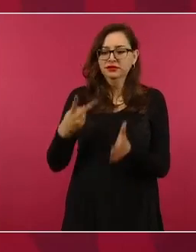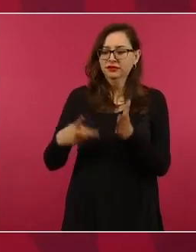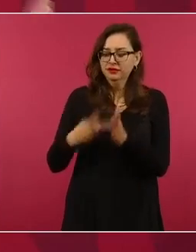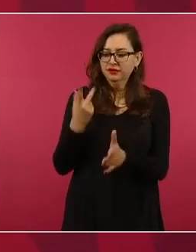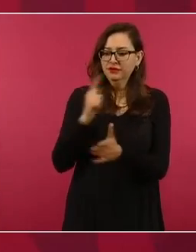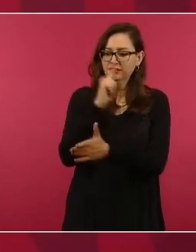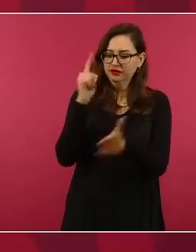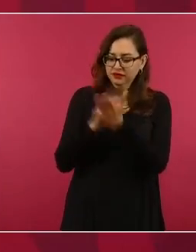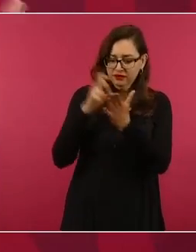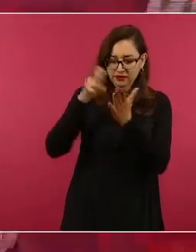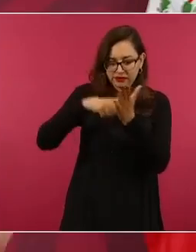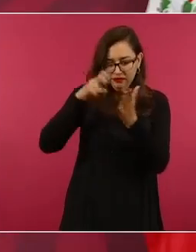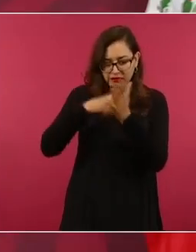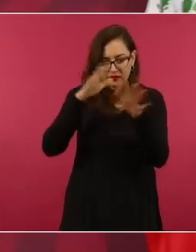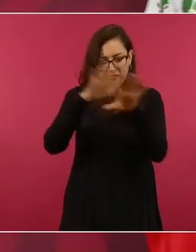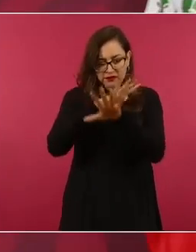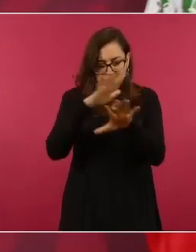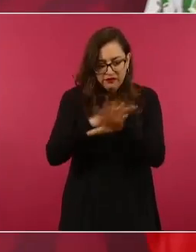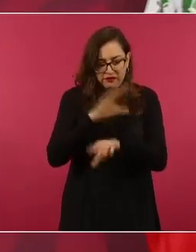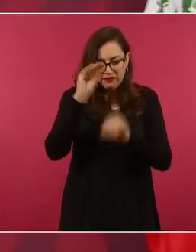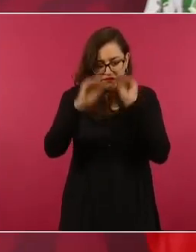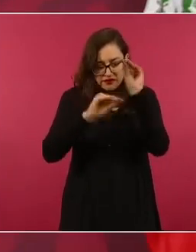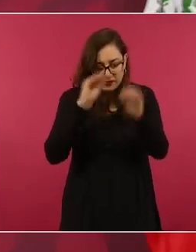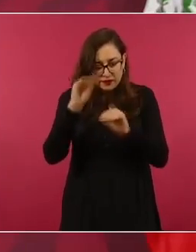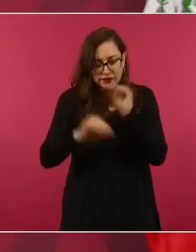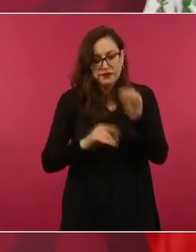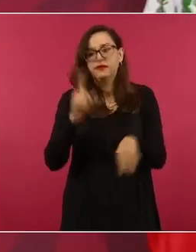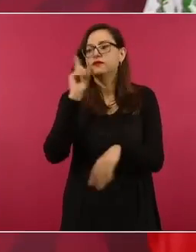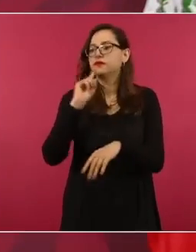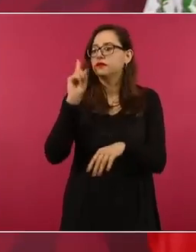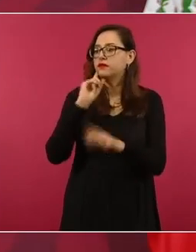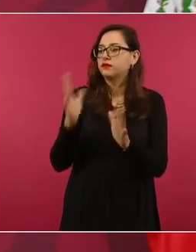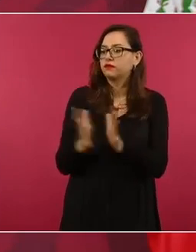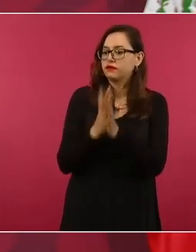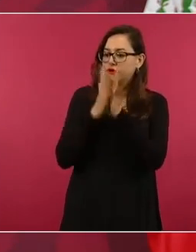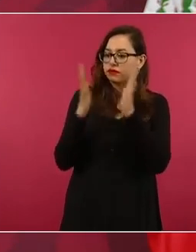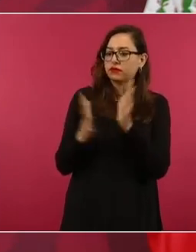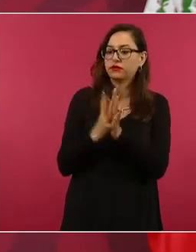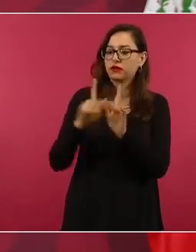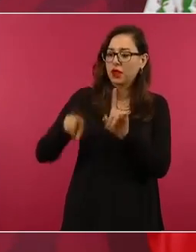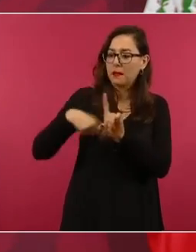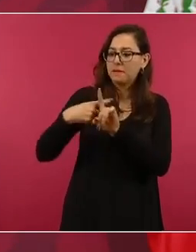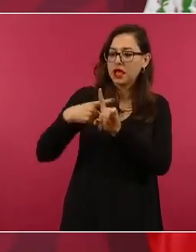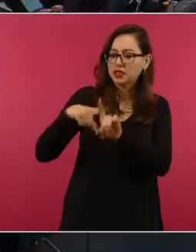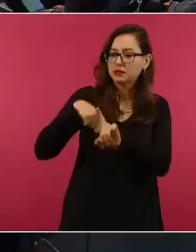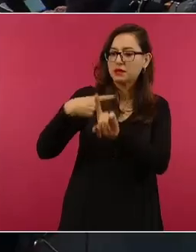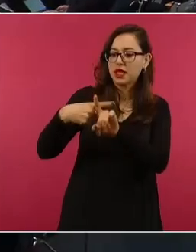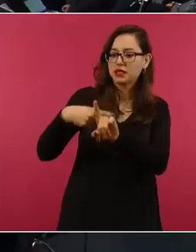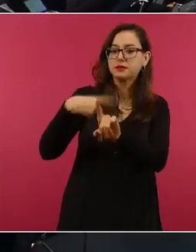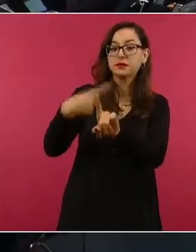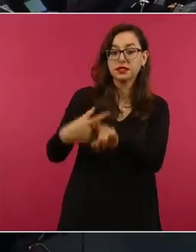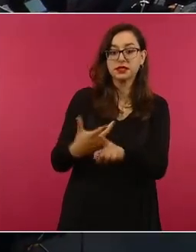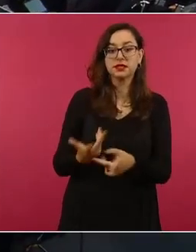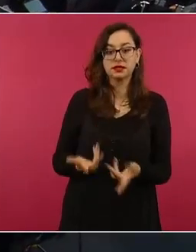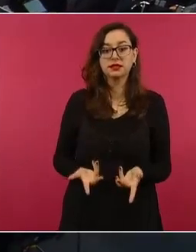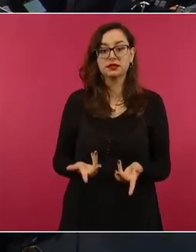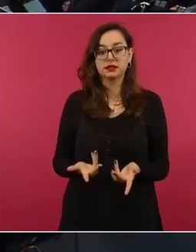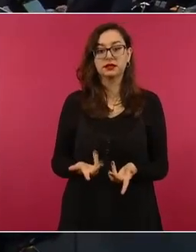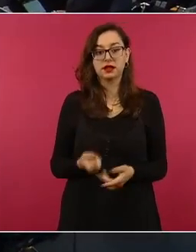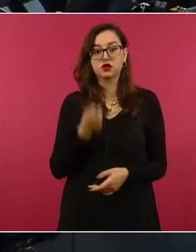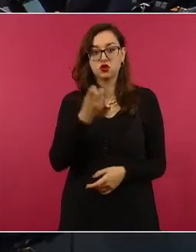cada vez haya más mujeres. Siempre cuidamos nosotros aquí de